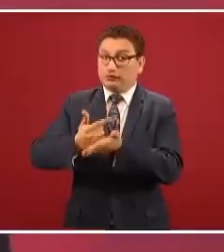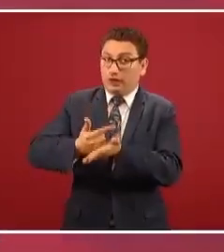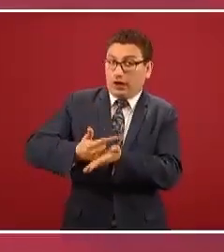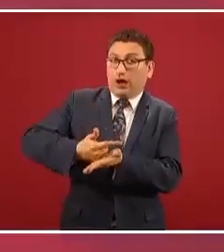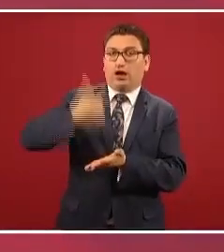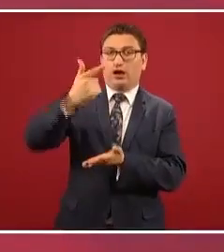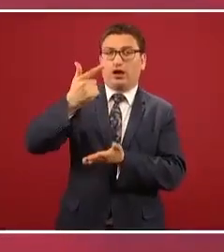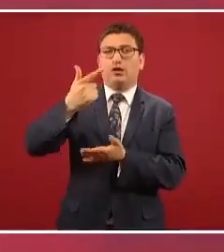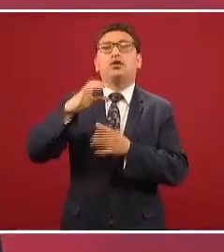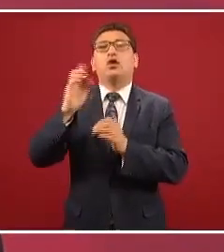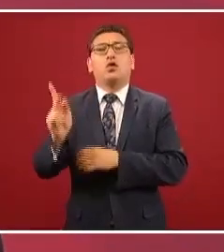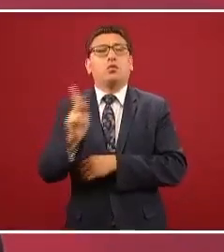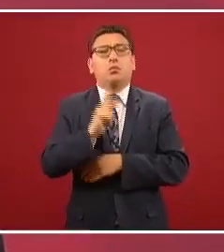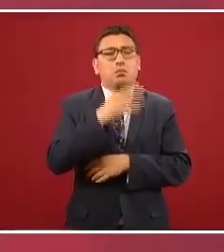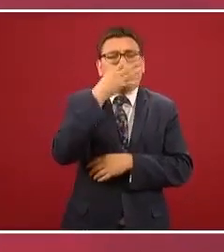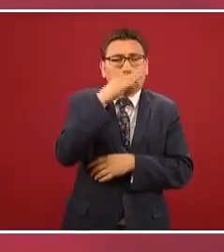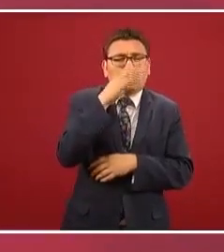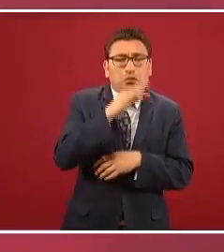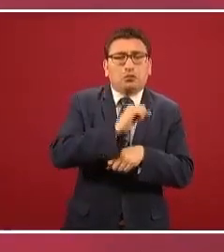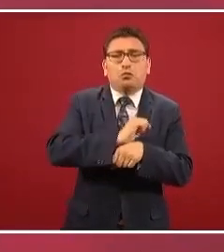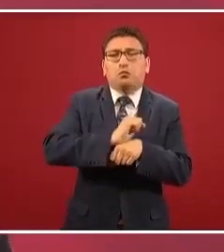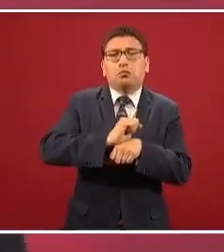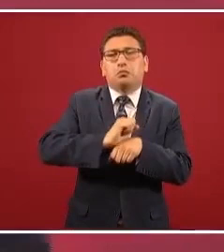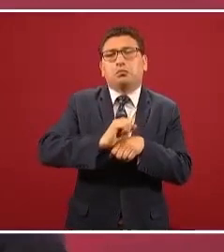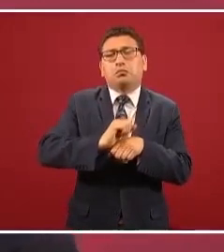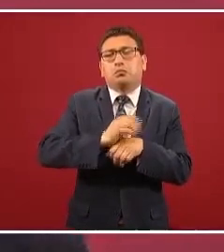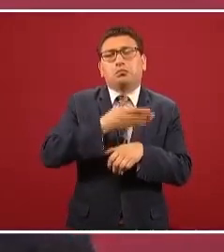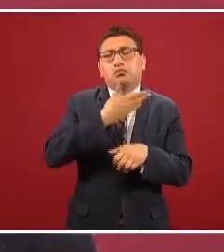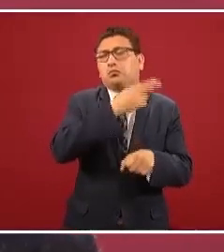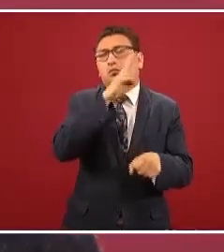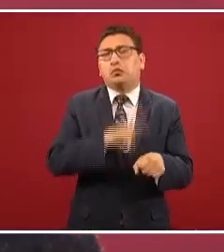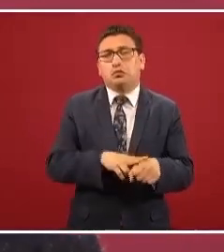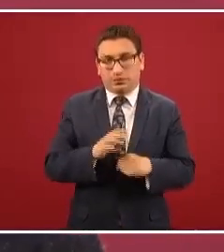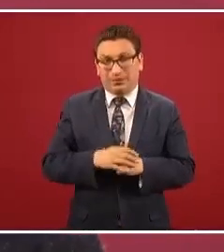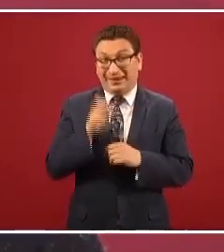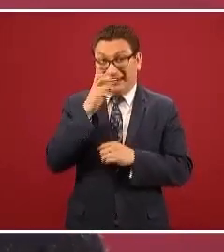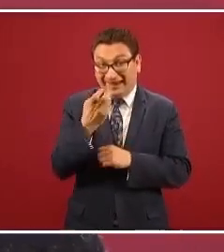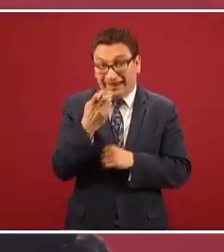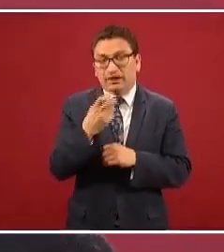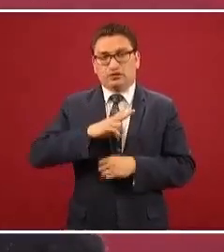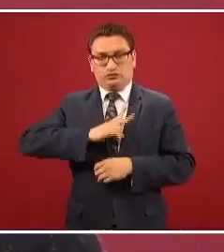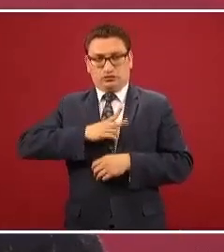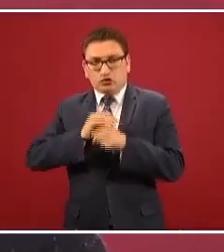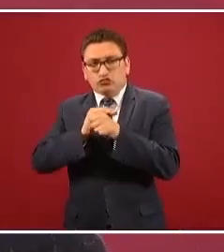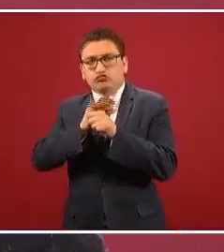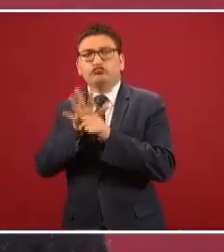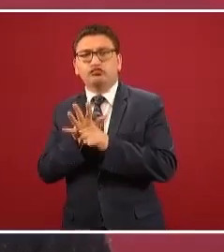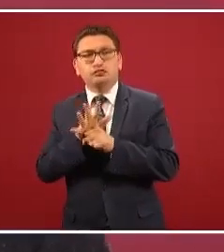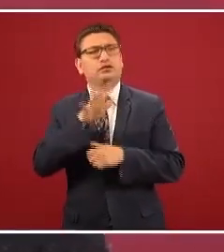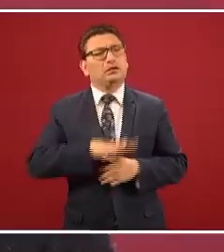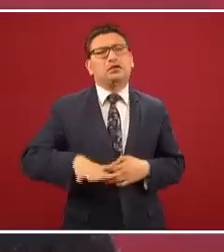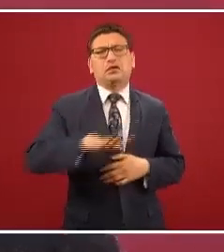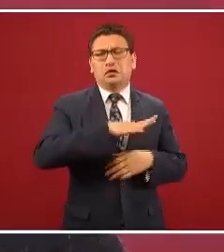hasta el catarro común. De hecho, otras variantes de coronavirus circulan en la población